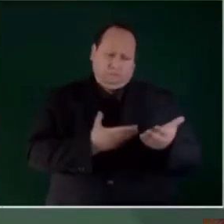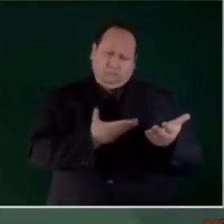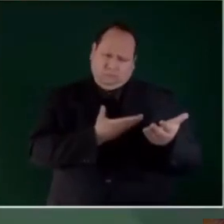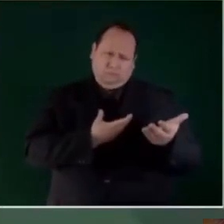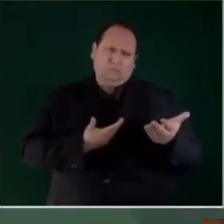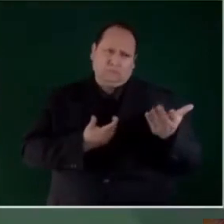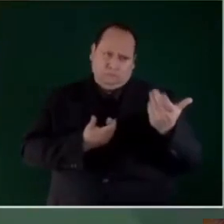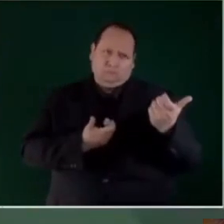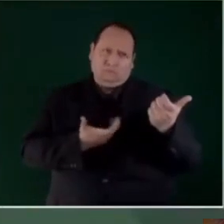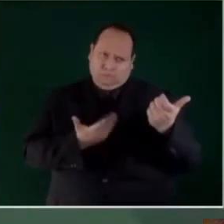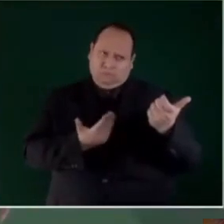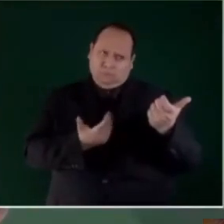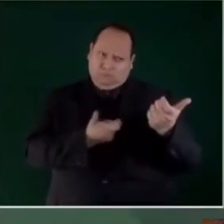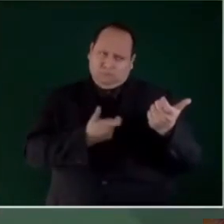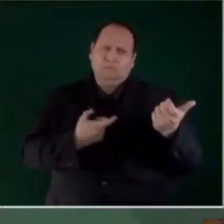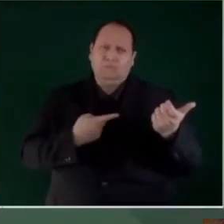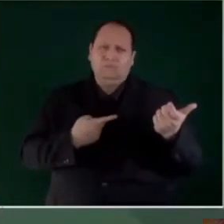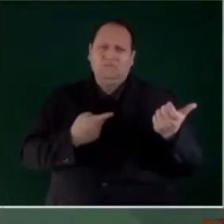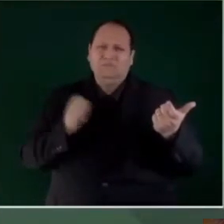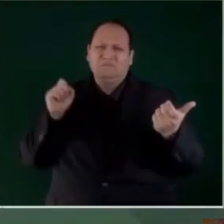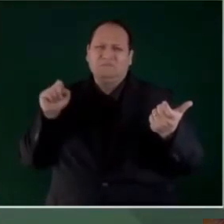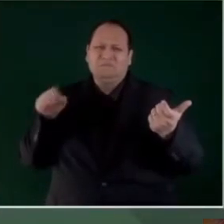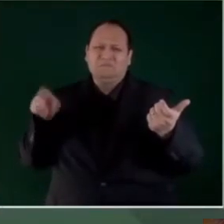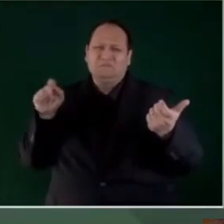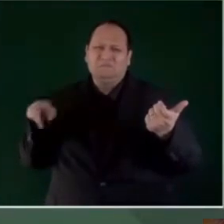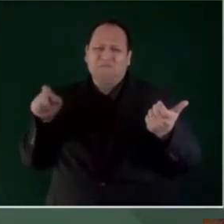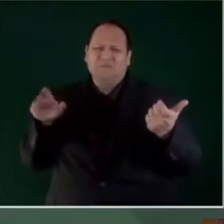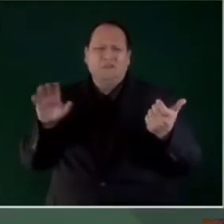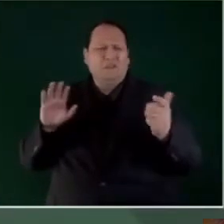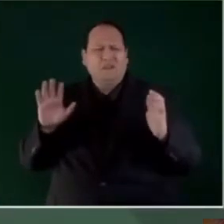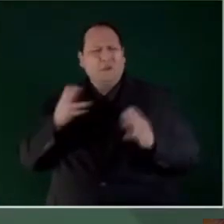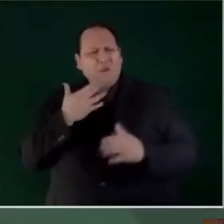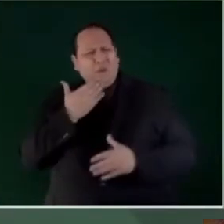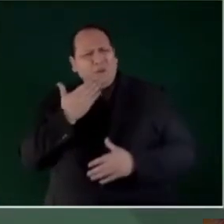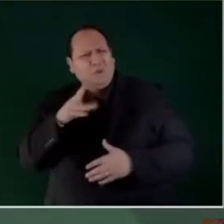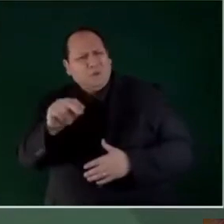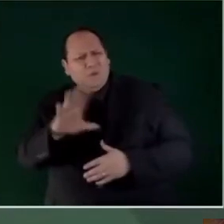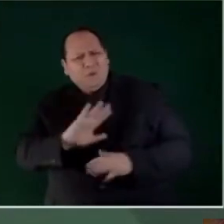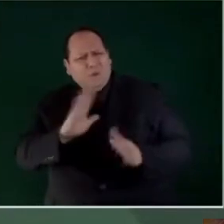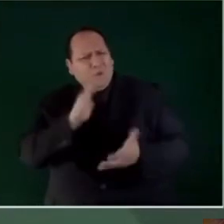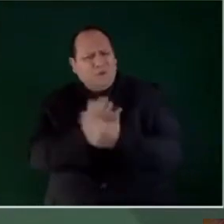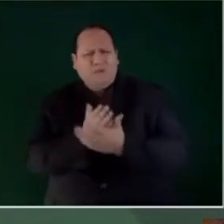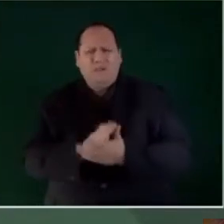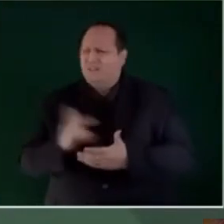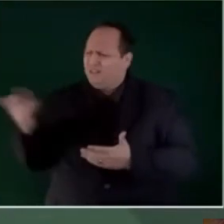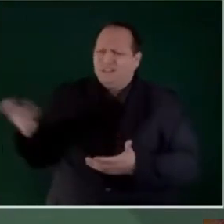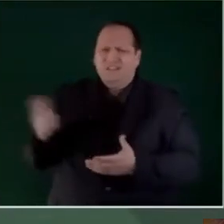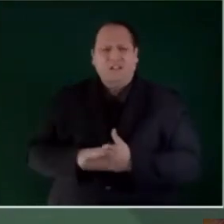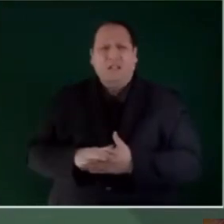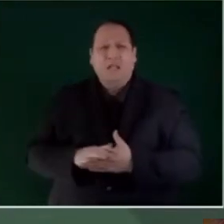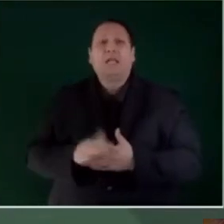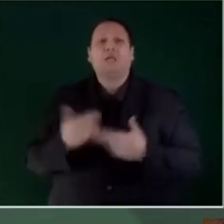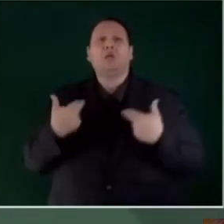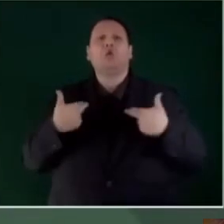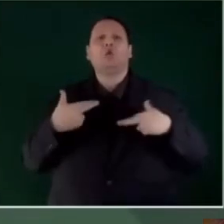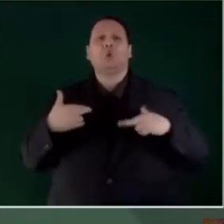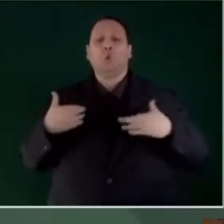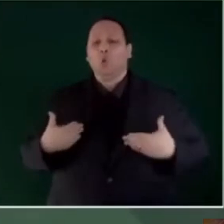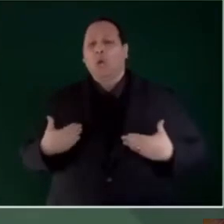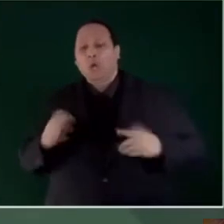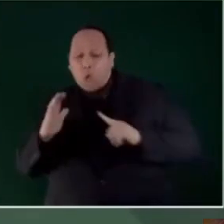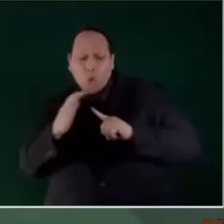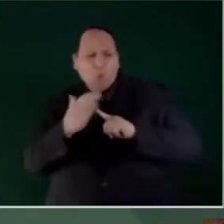más que se tienen que mochar. Eso no, es para representar